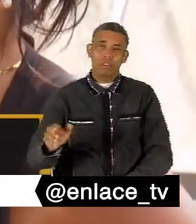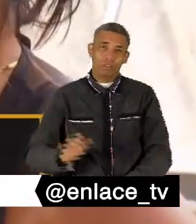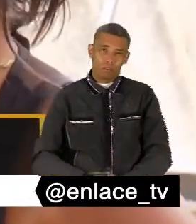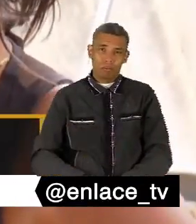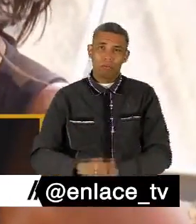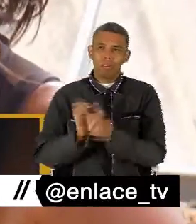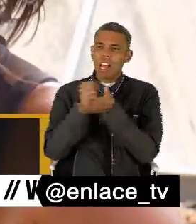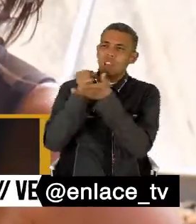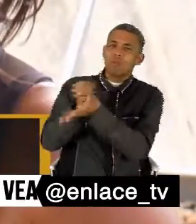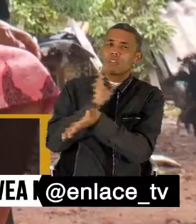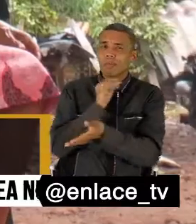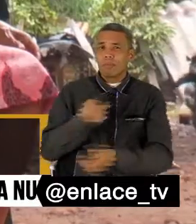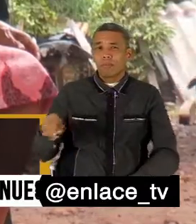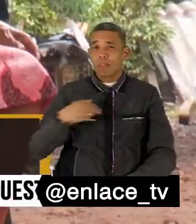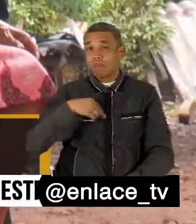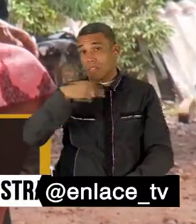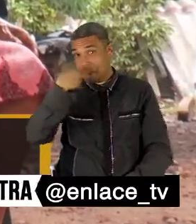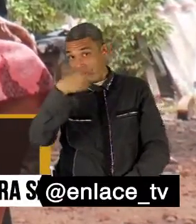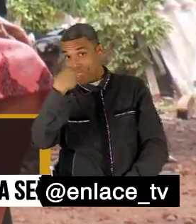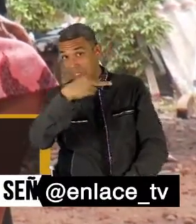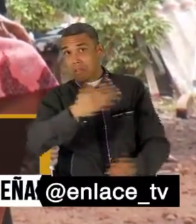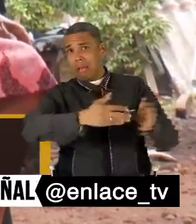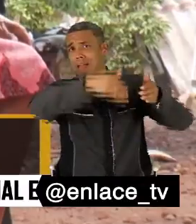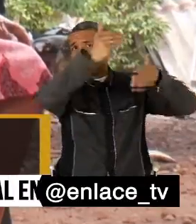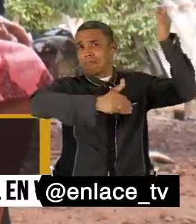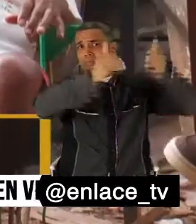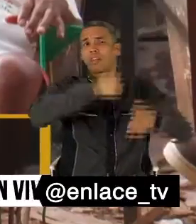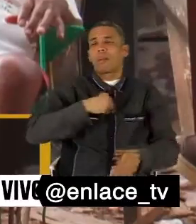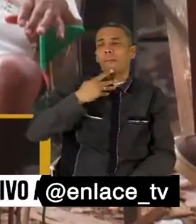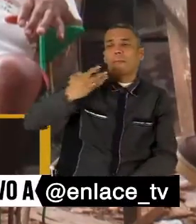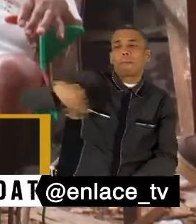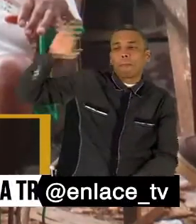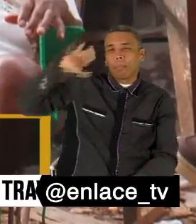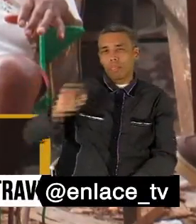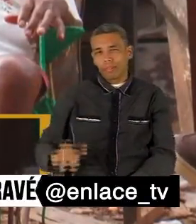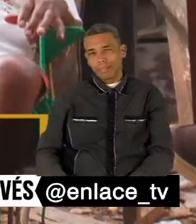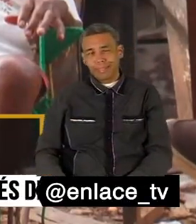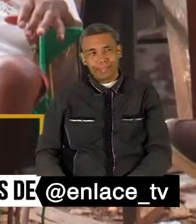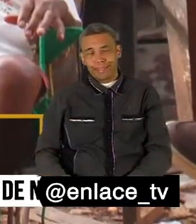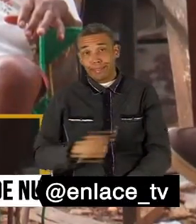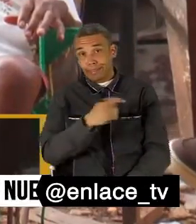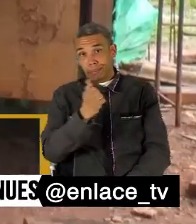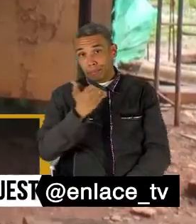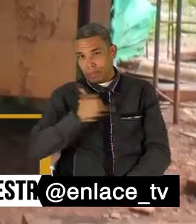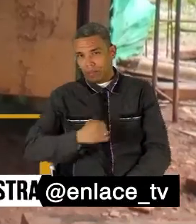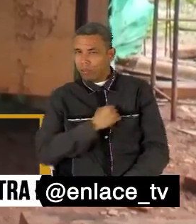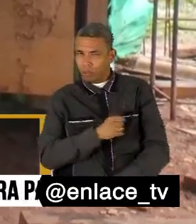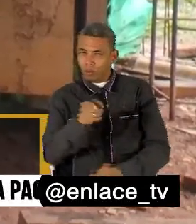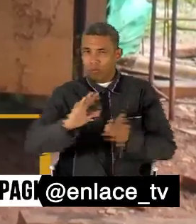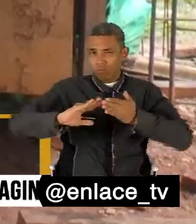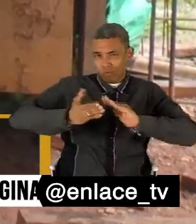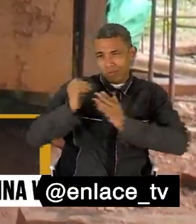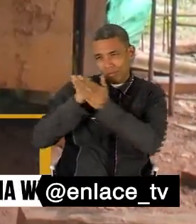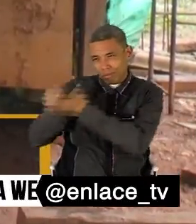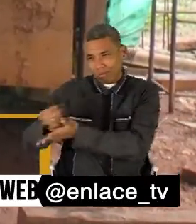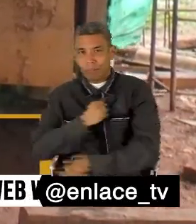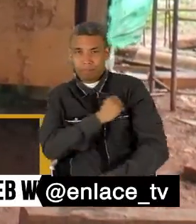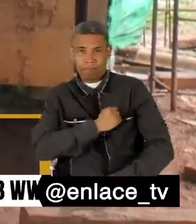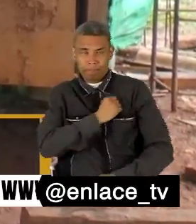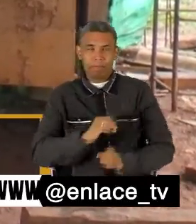de nadie. Tienen hijos, pero como no lo tuvieran. Entonces, para decir, la gente barranqueña se pone la mano en el corazón y les ayuda con